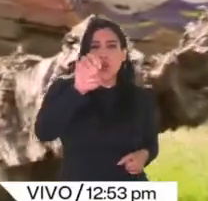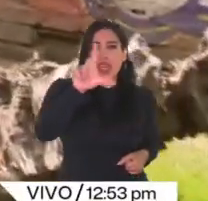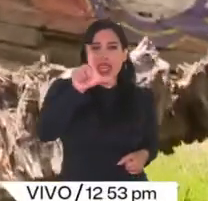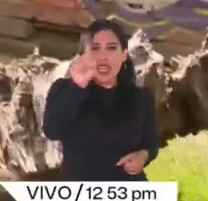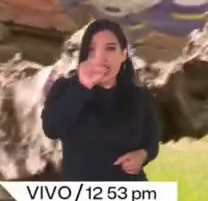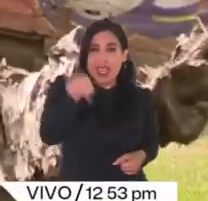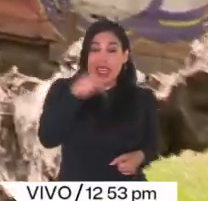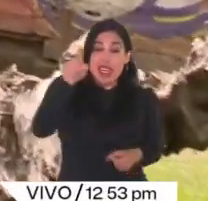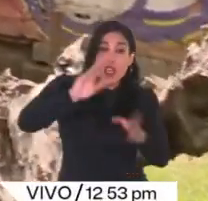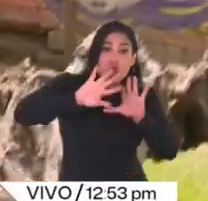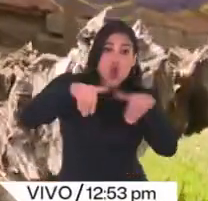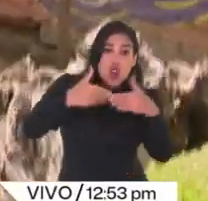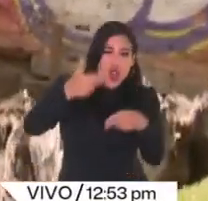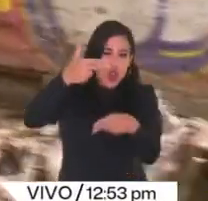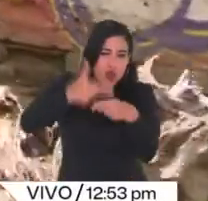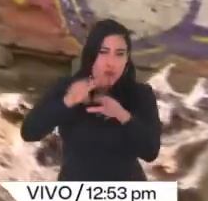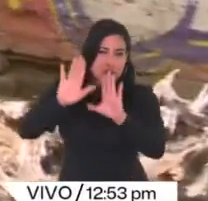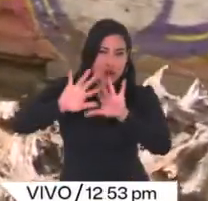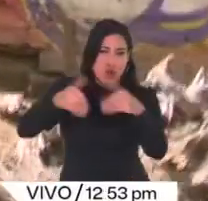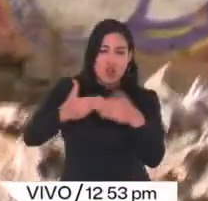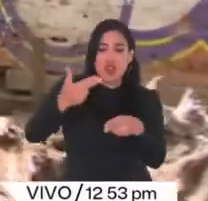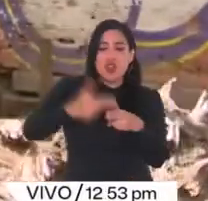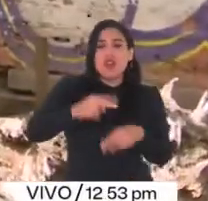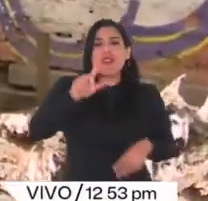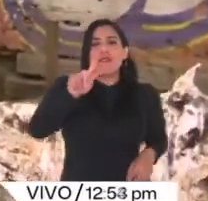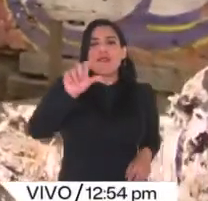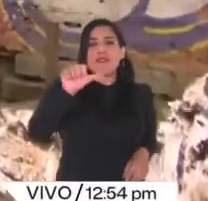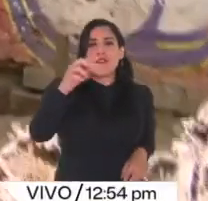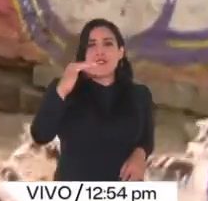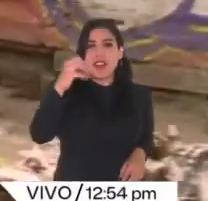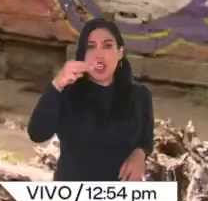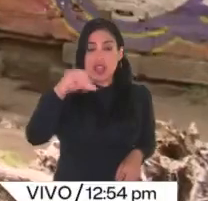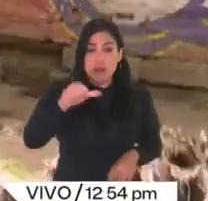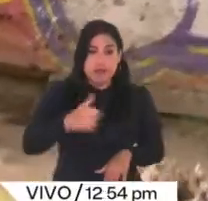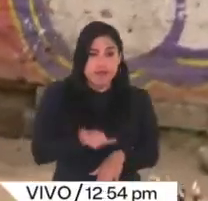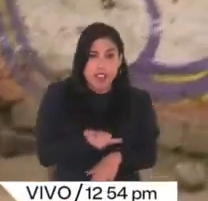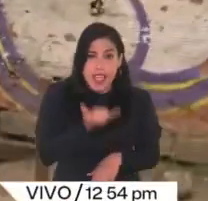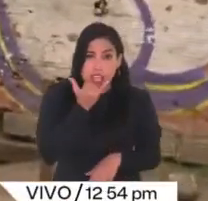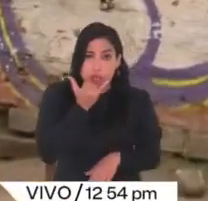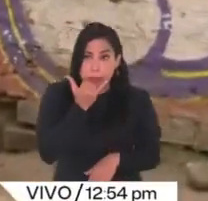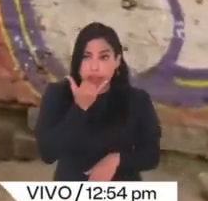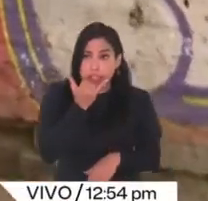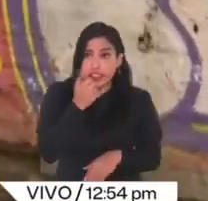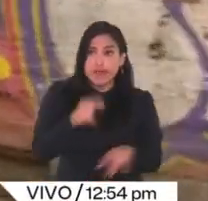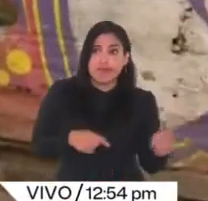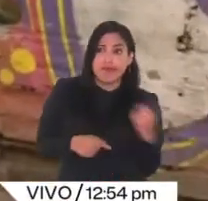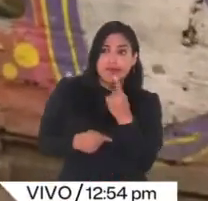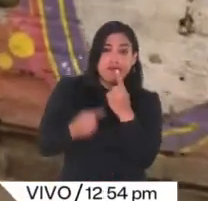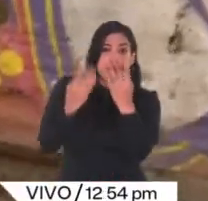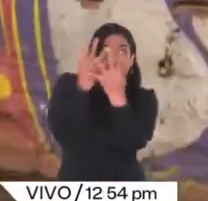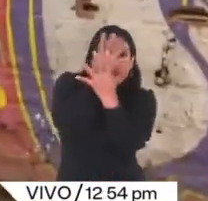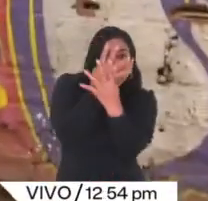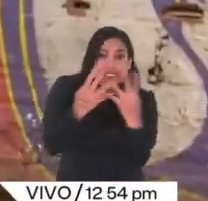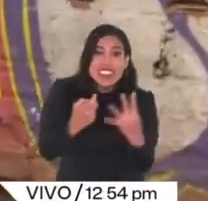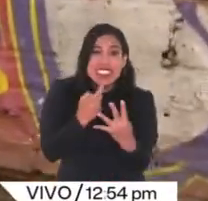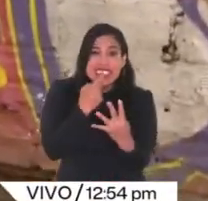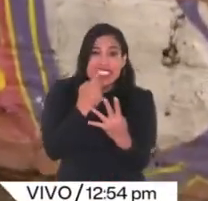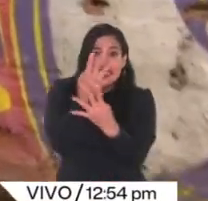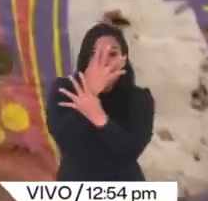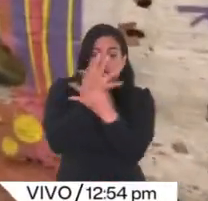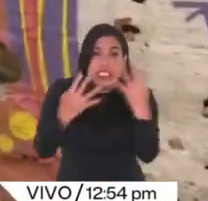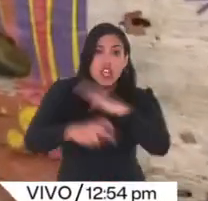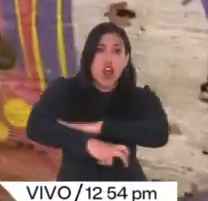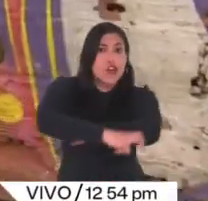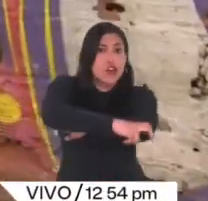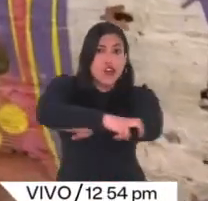Institución Educativa Fátima. Miren, esa es la situación. Se robaron las barandas que protege la institución